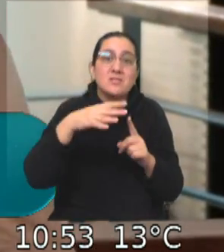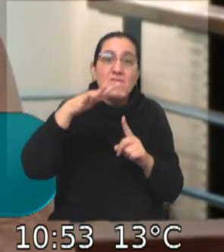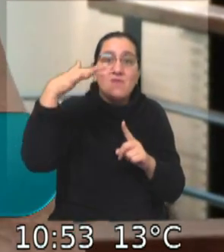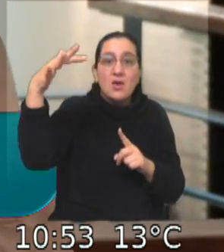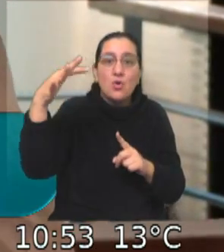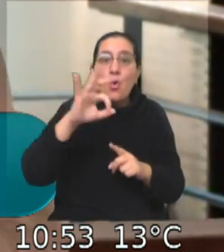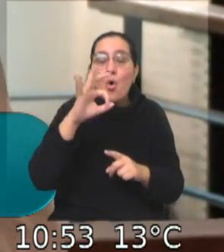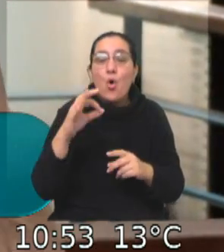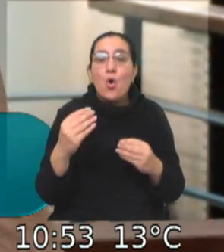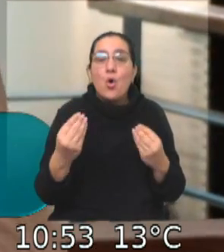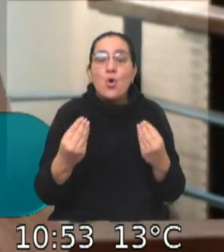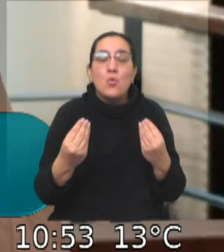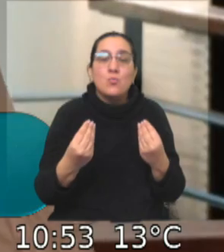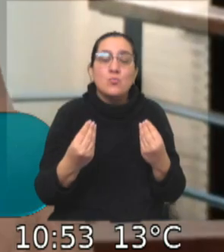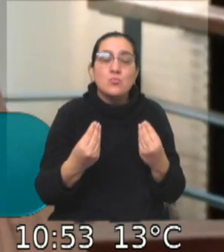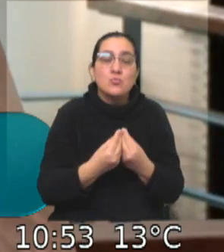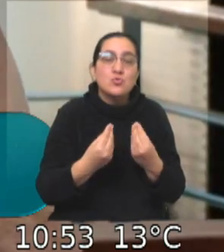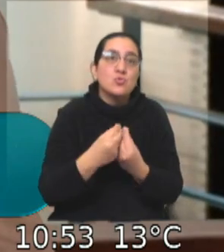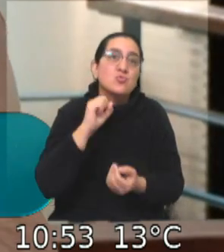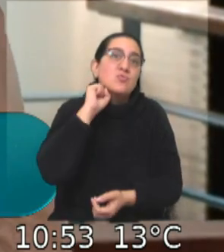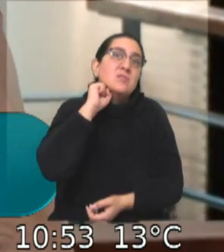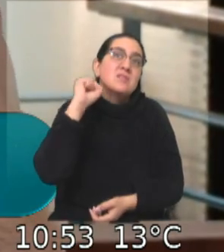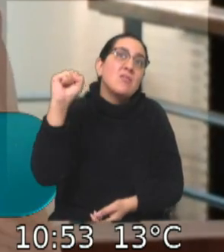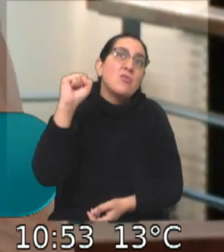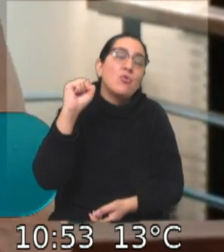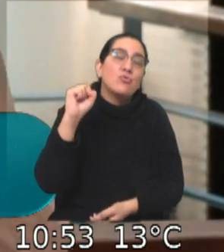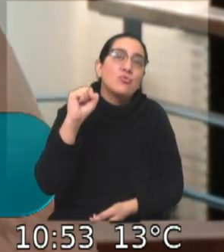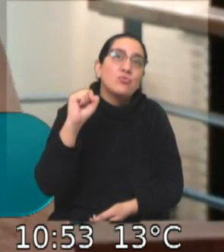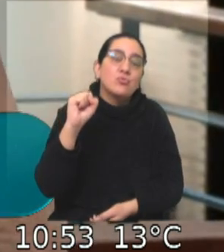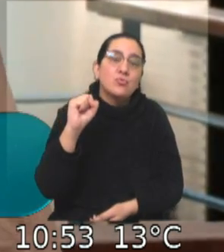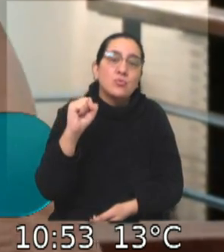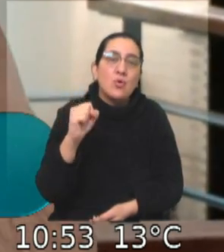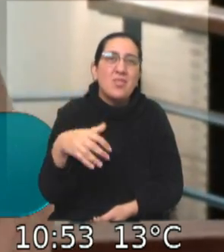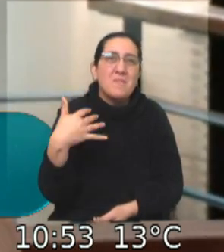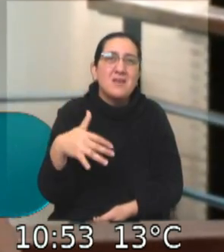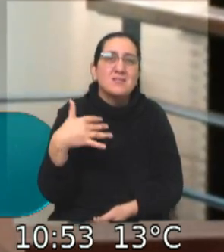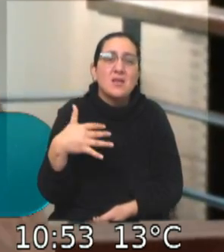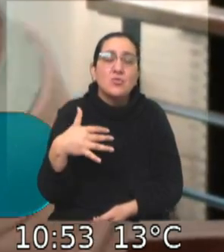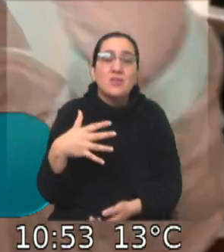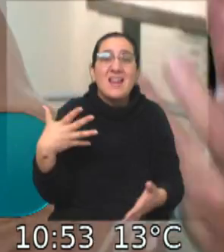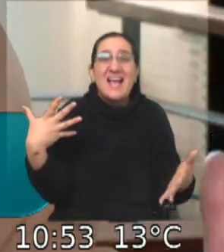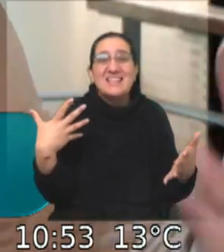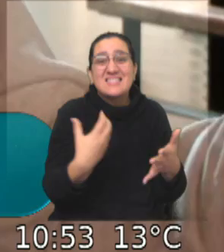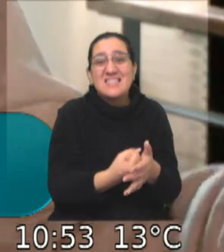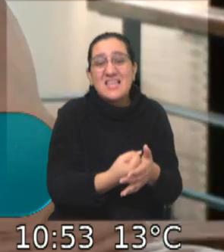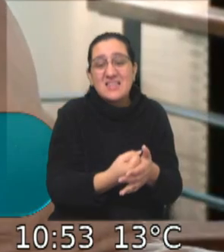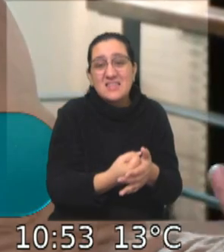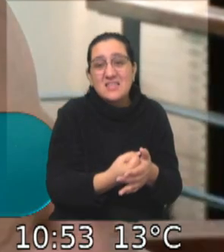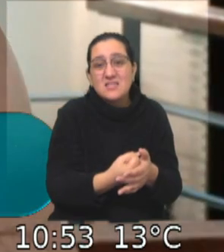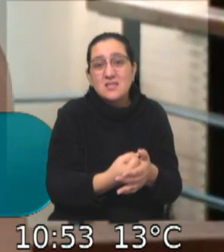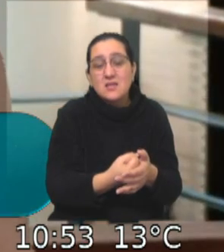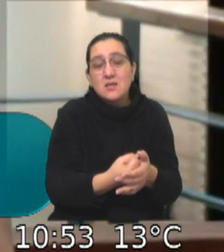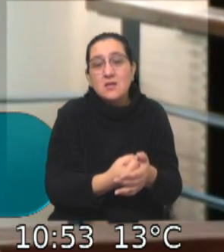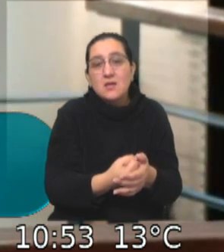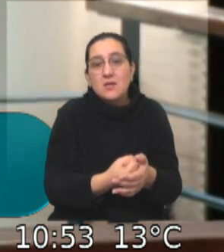de que tenemos números de suicidios los números son tan elevados en accidentes de tránsito, en homicidios y en